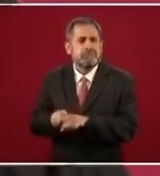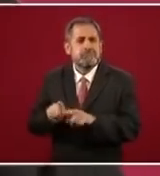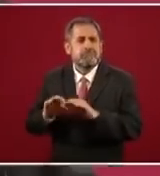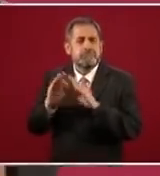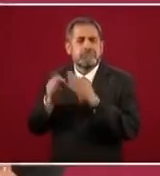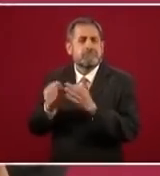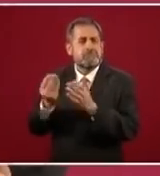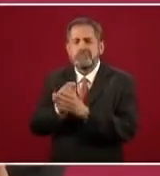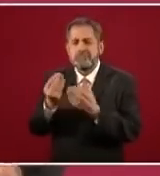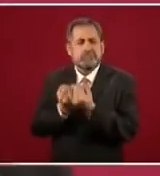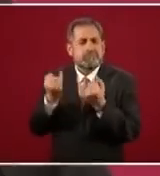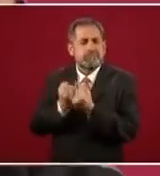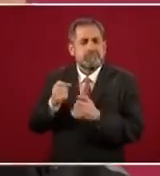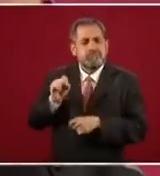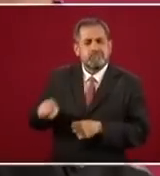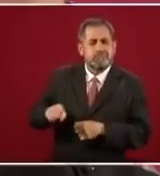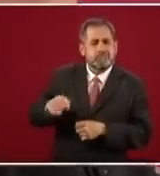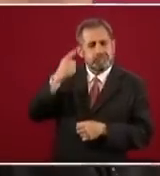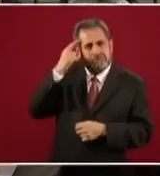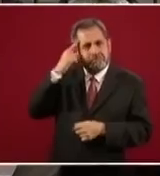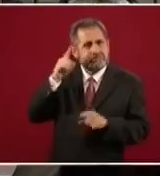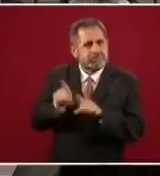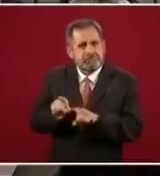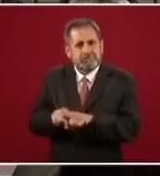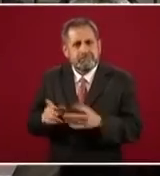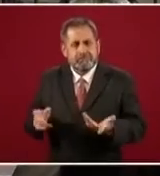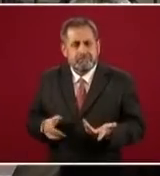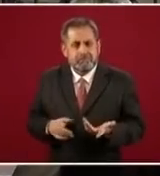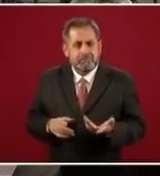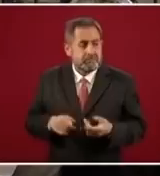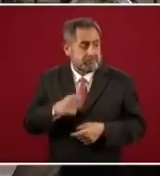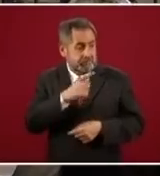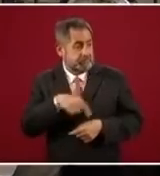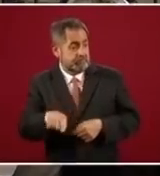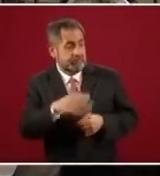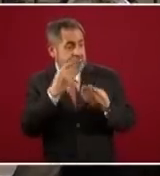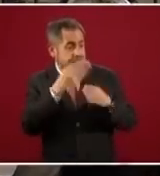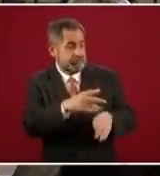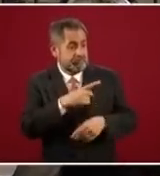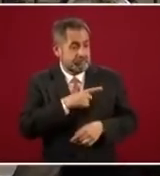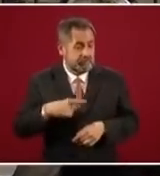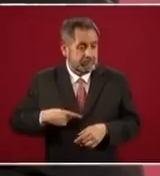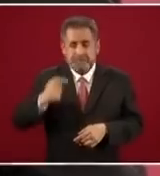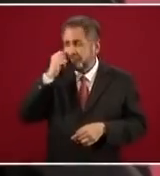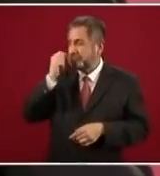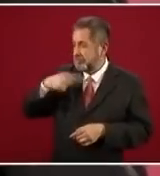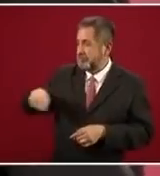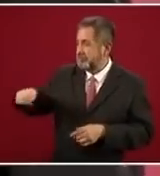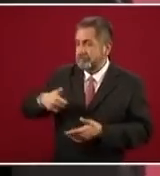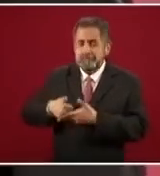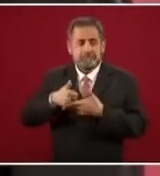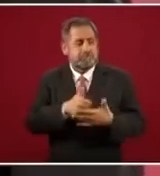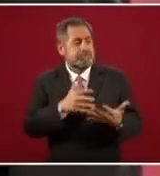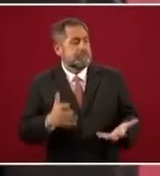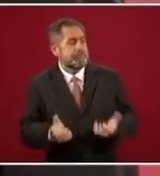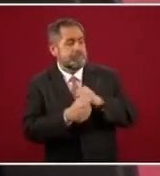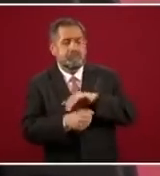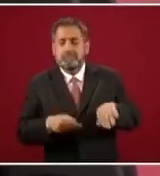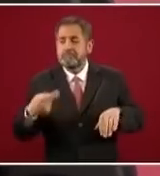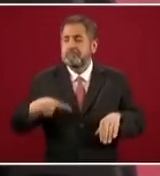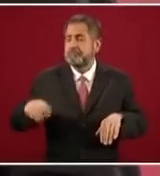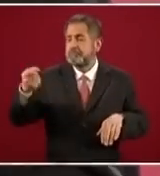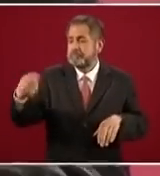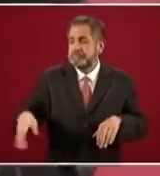pues es la misma concepción. Vamos a rescatar a los de arriba, vamos